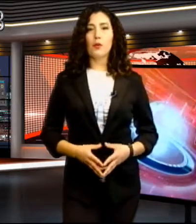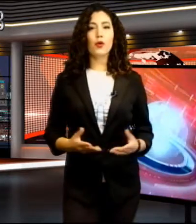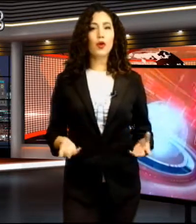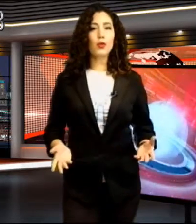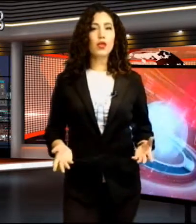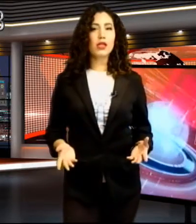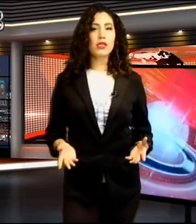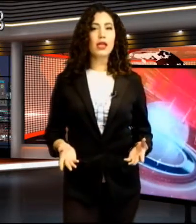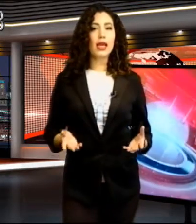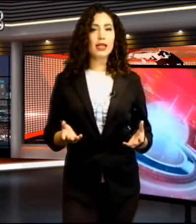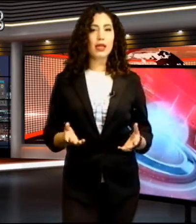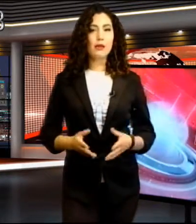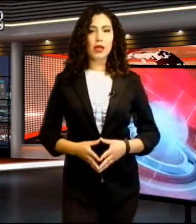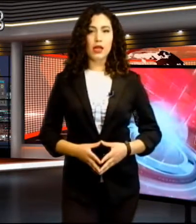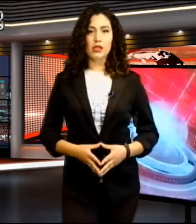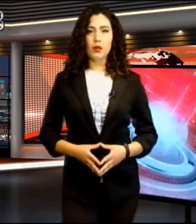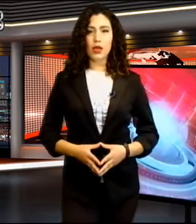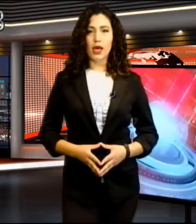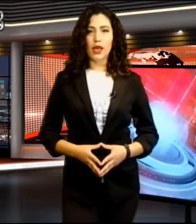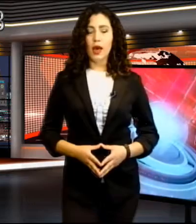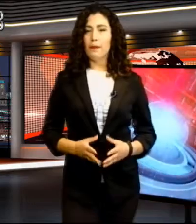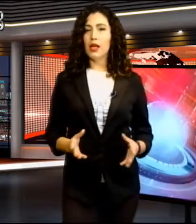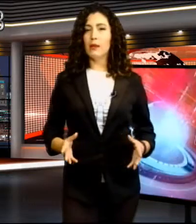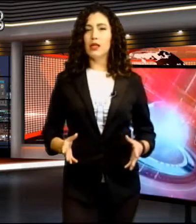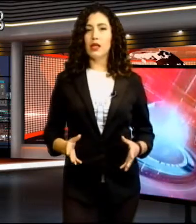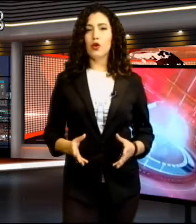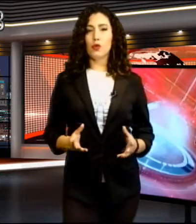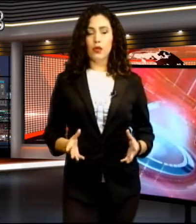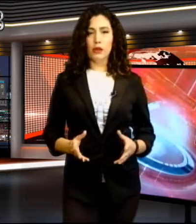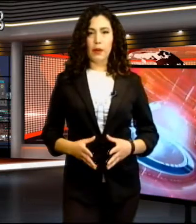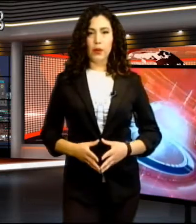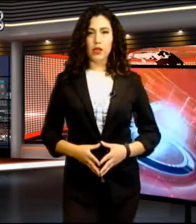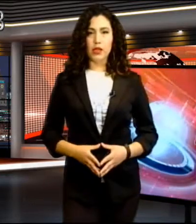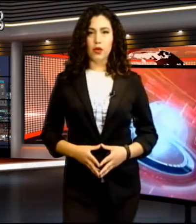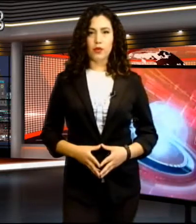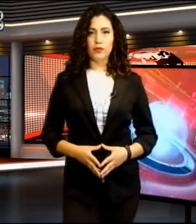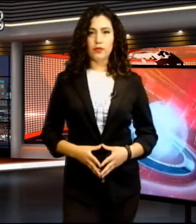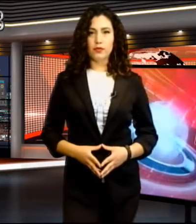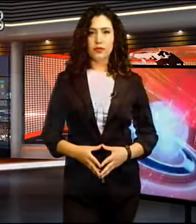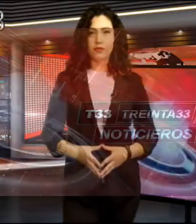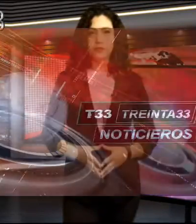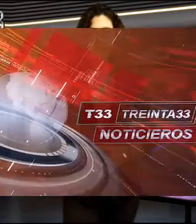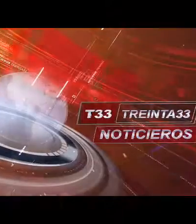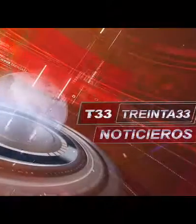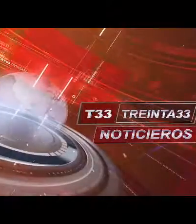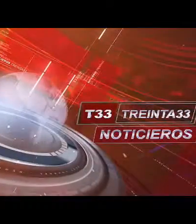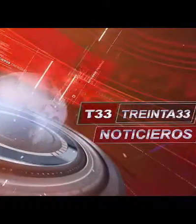expresidentes por cómo utilizan el tema de la seguridad meramente como tema político.